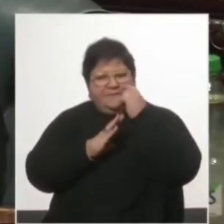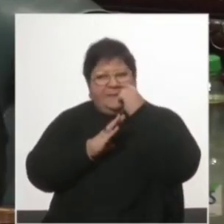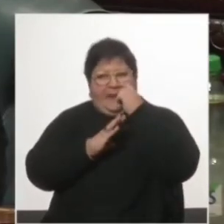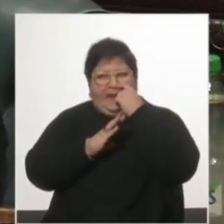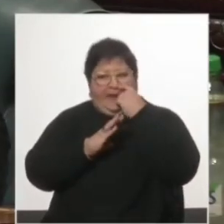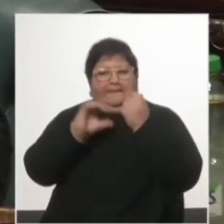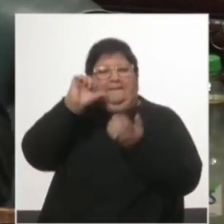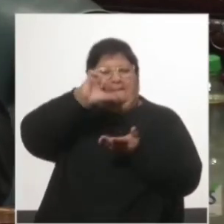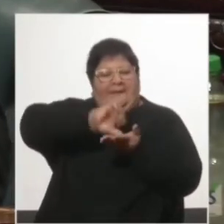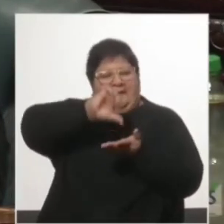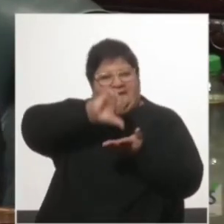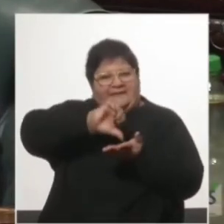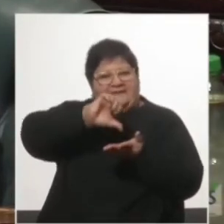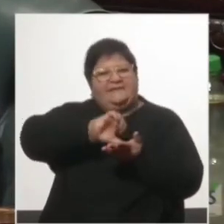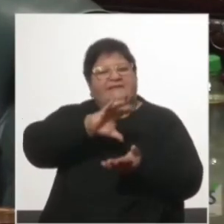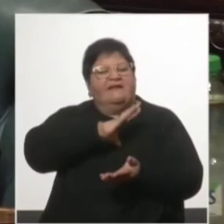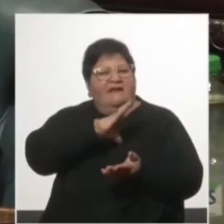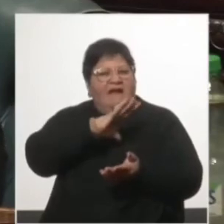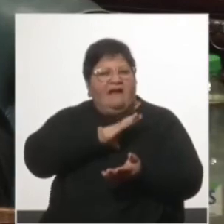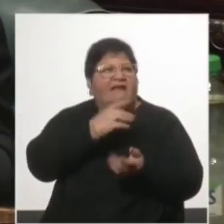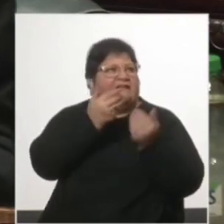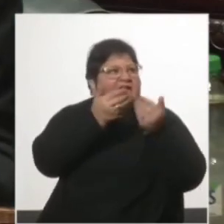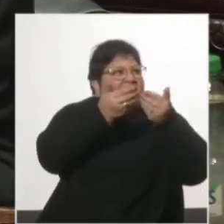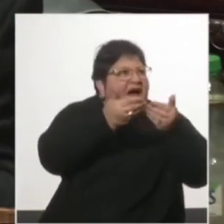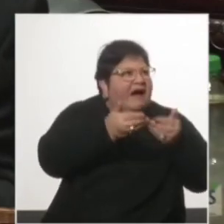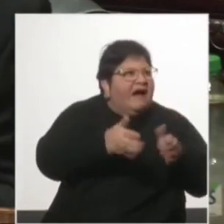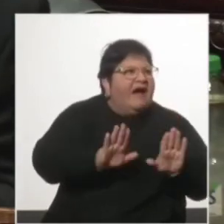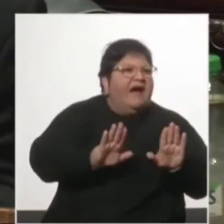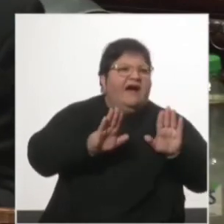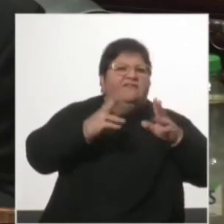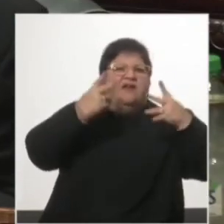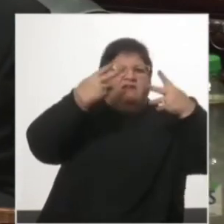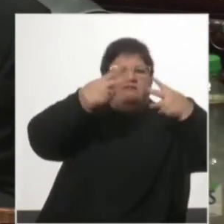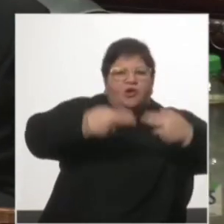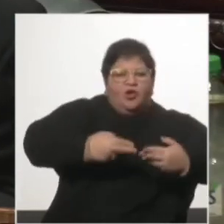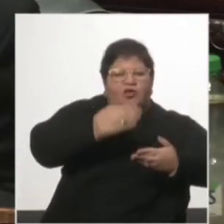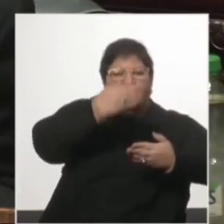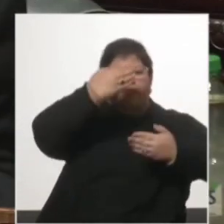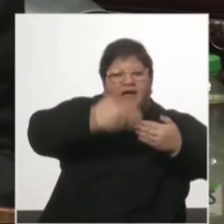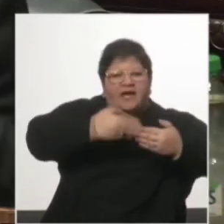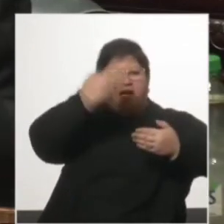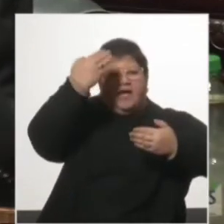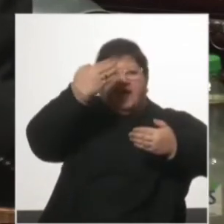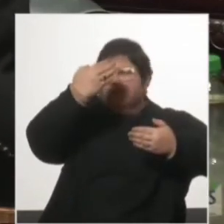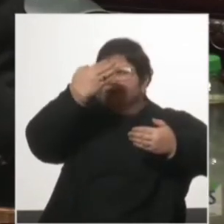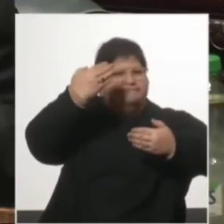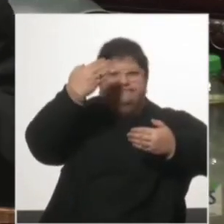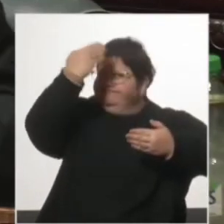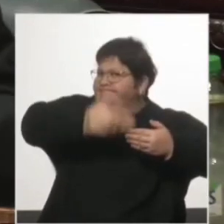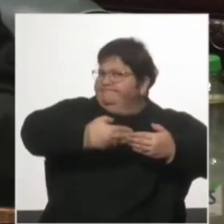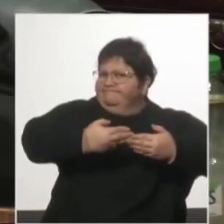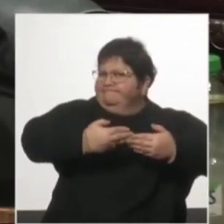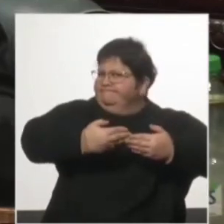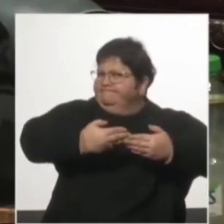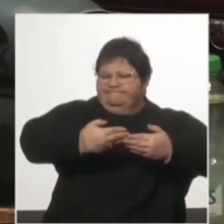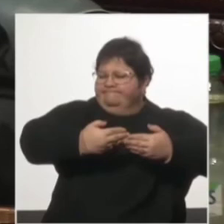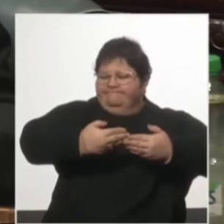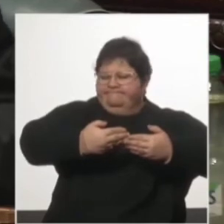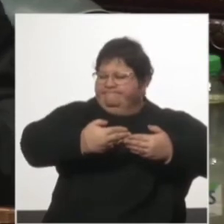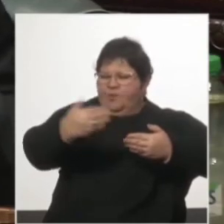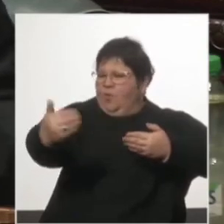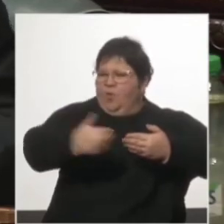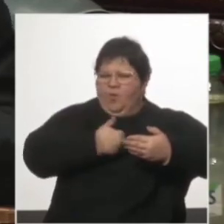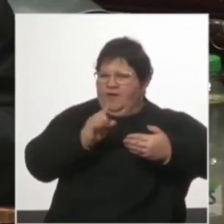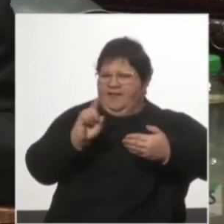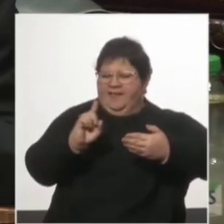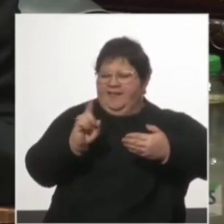en la dirección de empezar a abrir actividades, algunos están volviendo a cerrar. Porque este camino no es lineal. No es